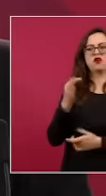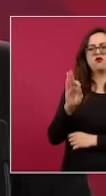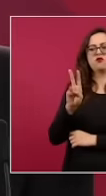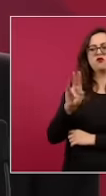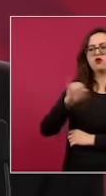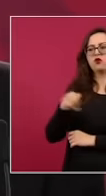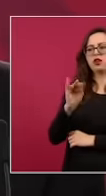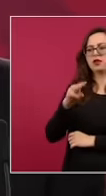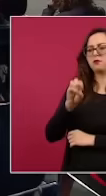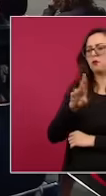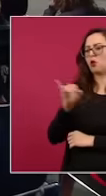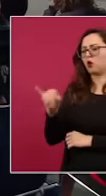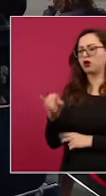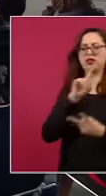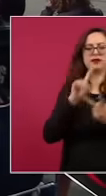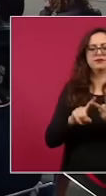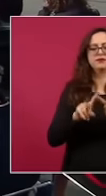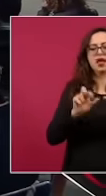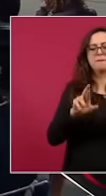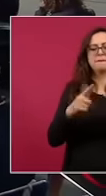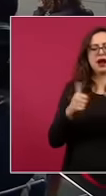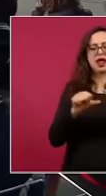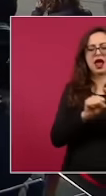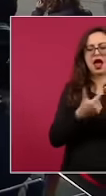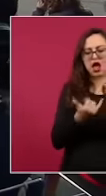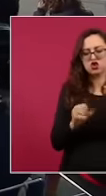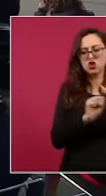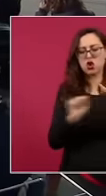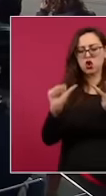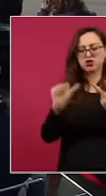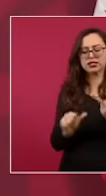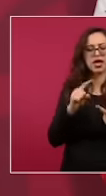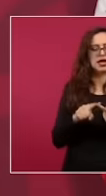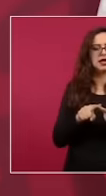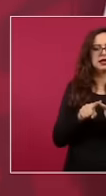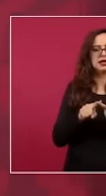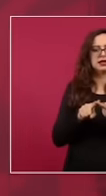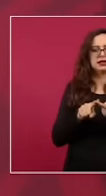Vargas Llosa, que está allá muy cerca